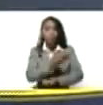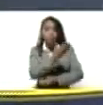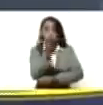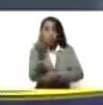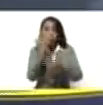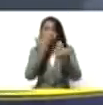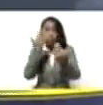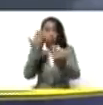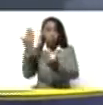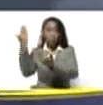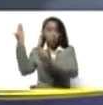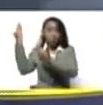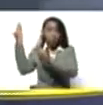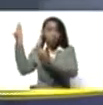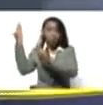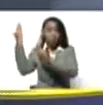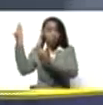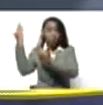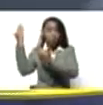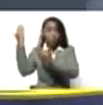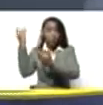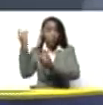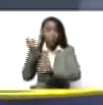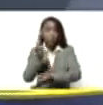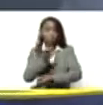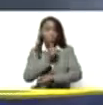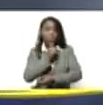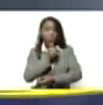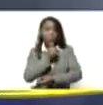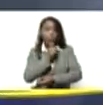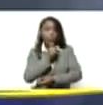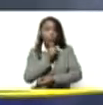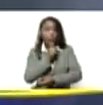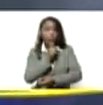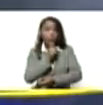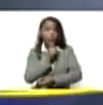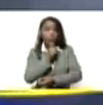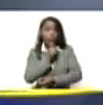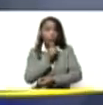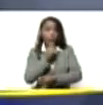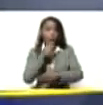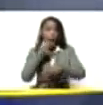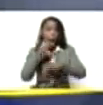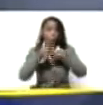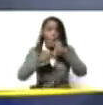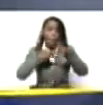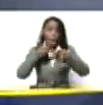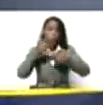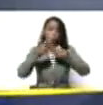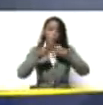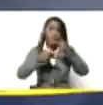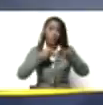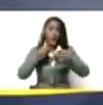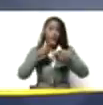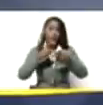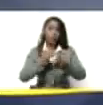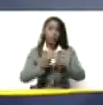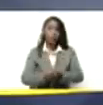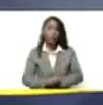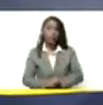para matar el programa de los clavos esa derecha extremista se frotaba las manos